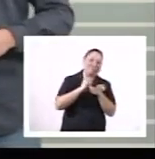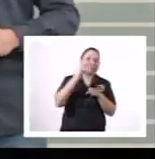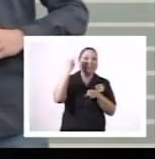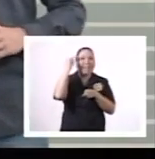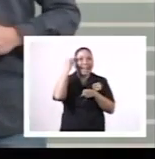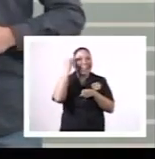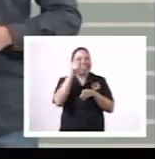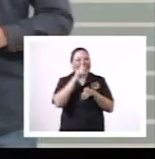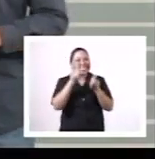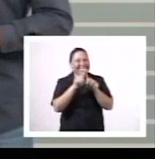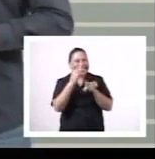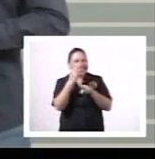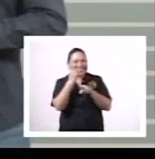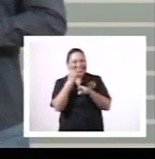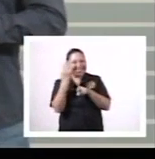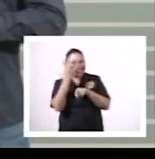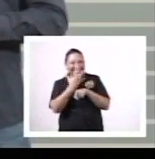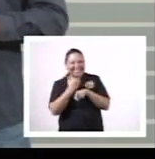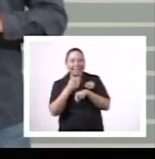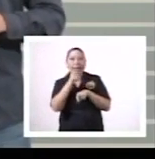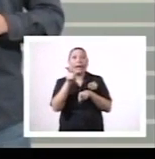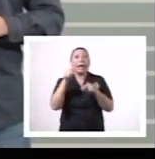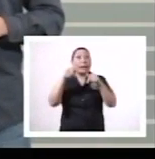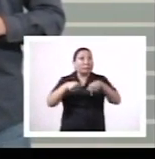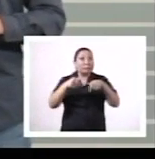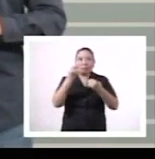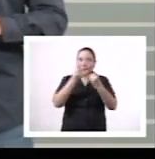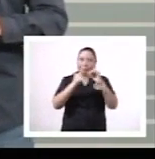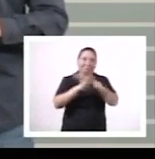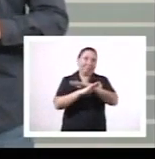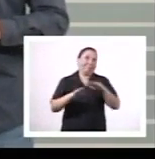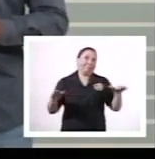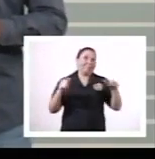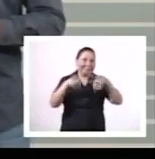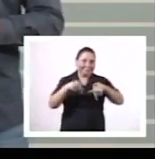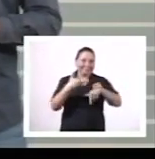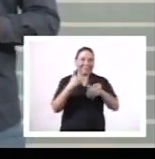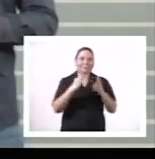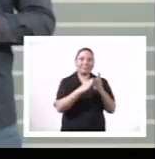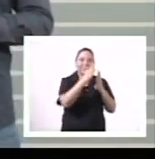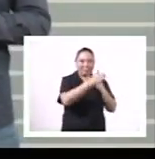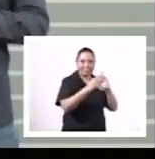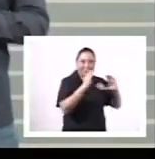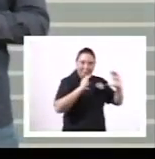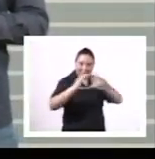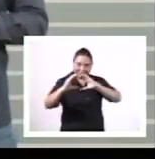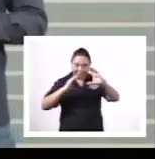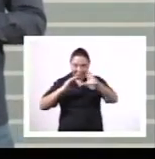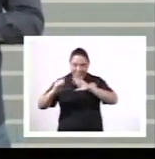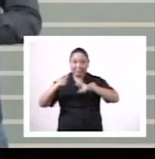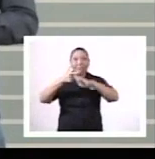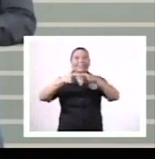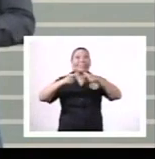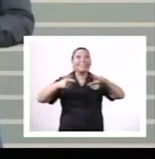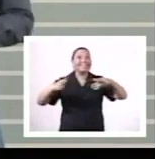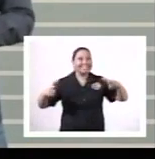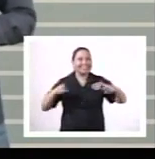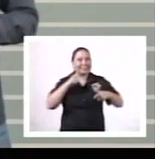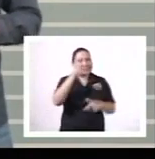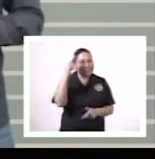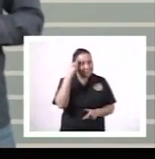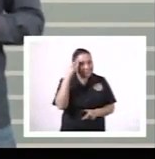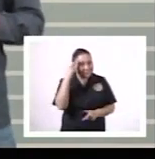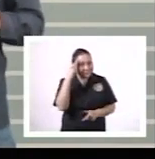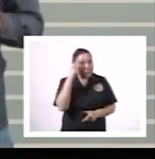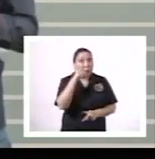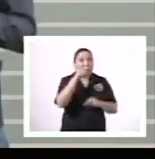divierte muchísimo. Así es. Y bueno, chicos, hemos llegado al final de nuestra área de comunicación y lenguaje. Recuerden que